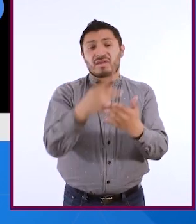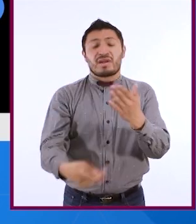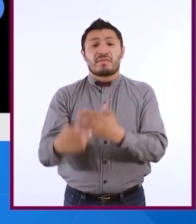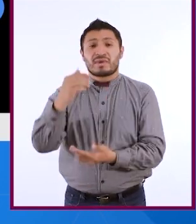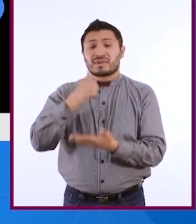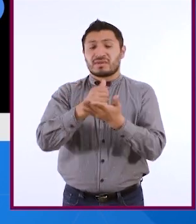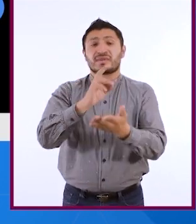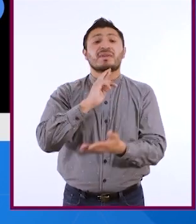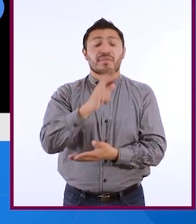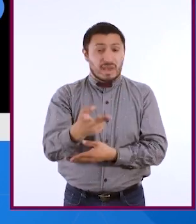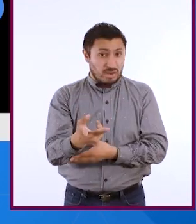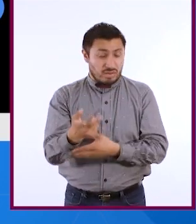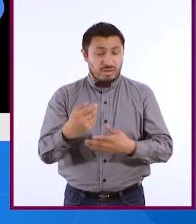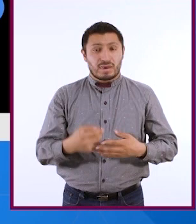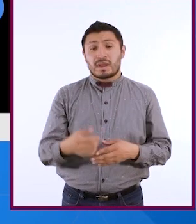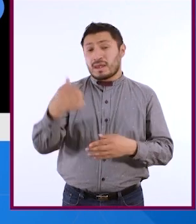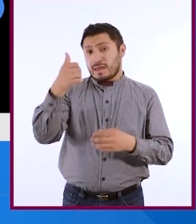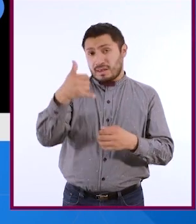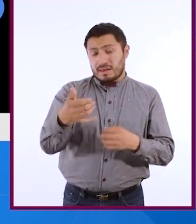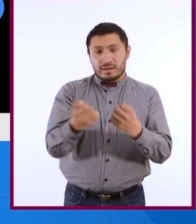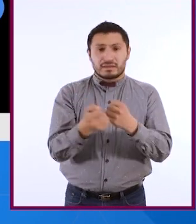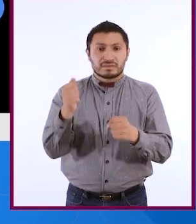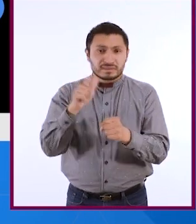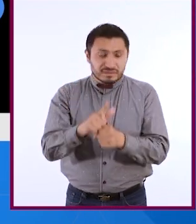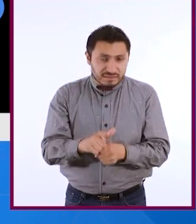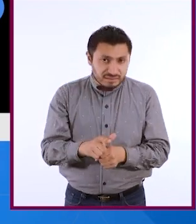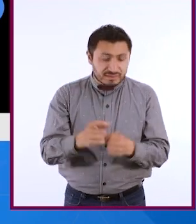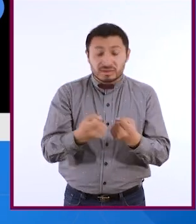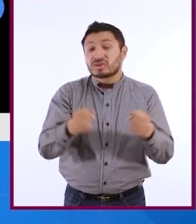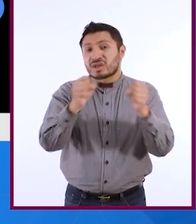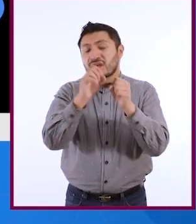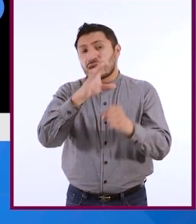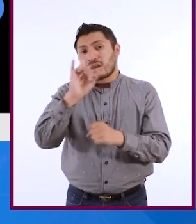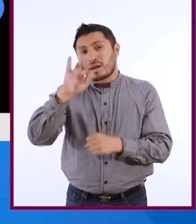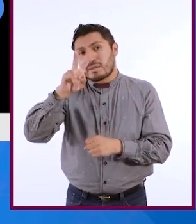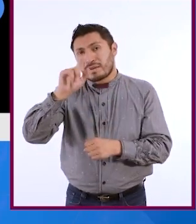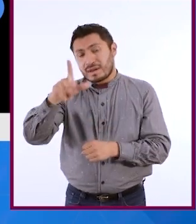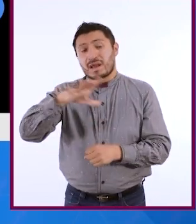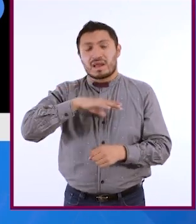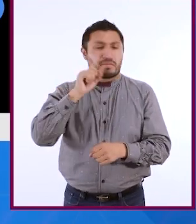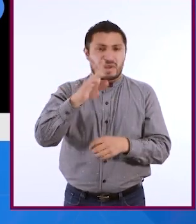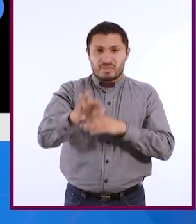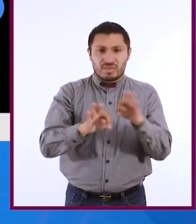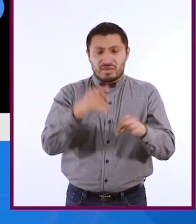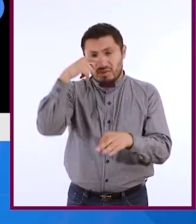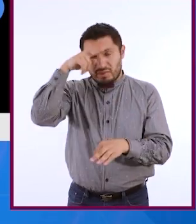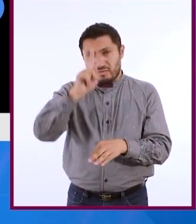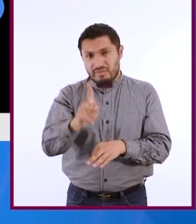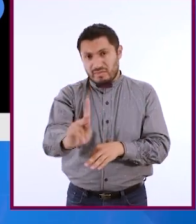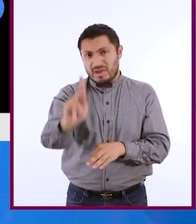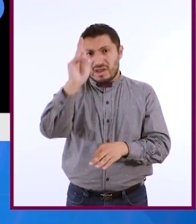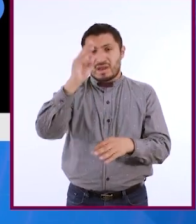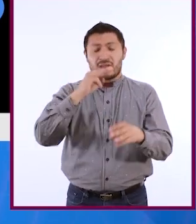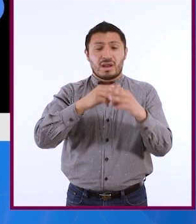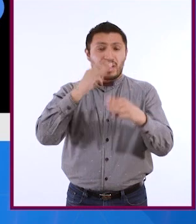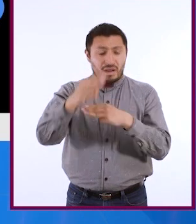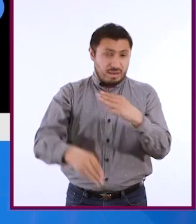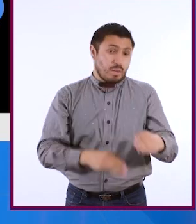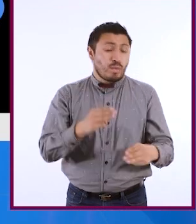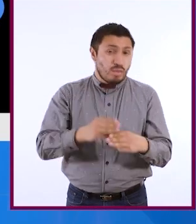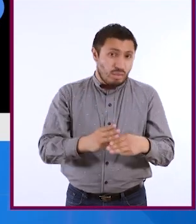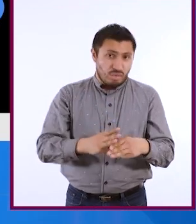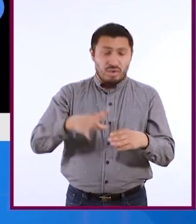luego hay sociedad civil que hace ese trabajo, pero también a nivel global, ¿no? Que tiene vínculos de alguna manera con